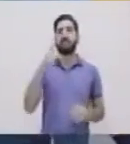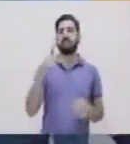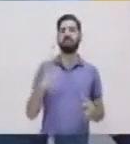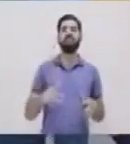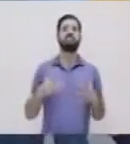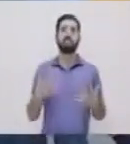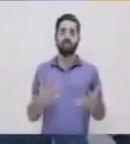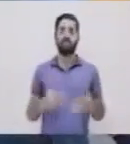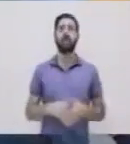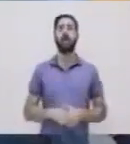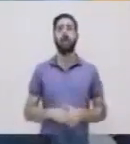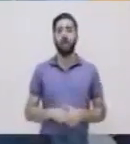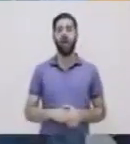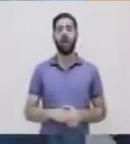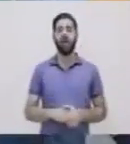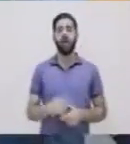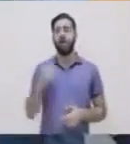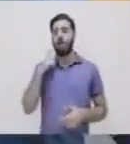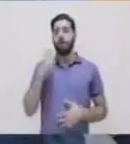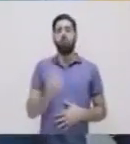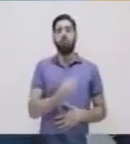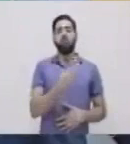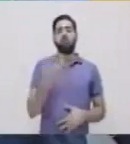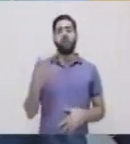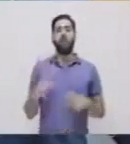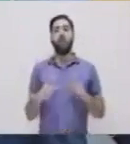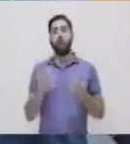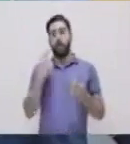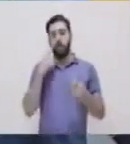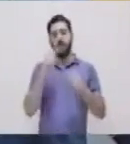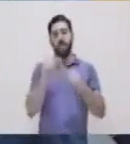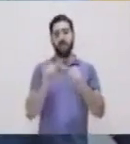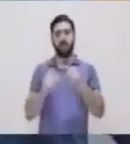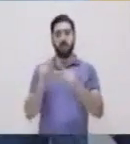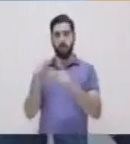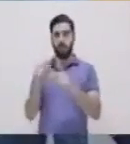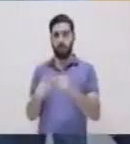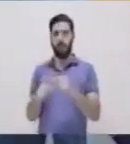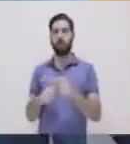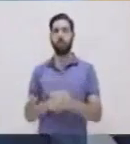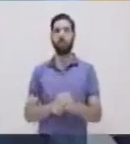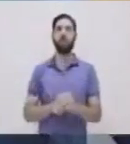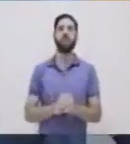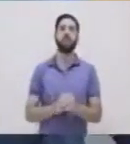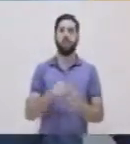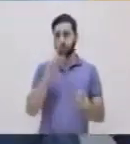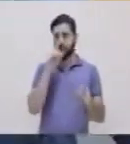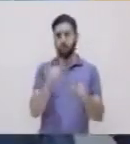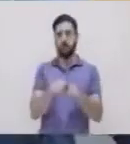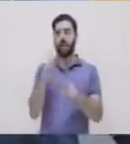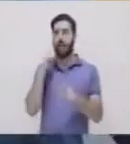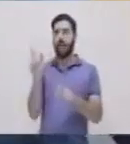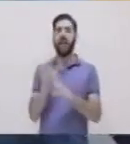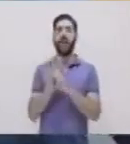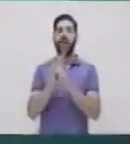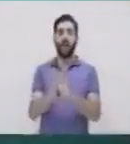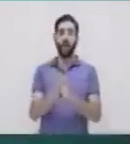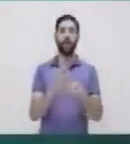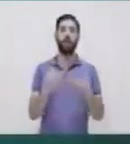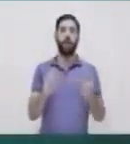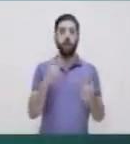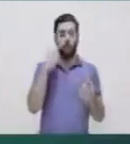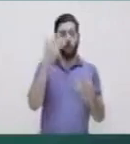K significa el número de cuartil, de decil o de percentil que yo estoy buscando. Si quiero buscar, por ejemplo, el cuartil 3, K sería